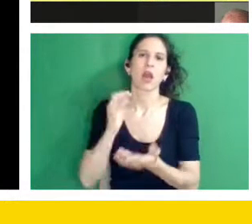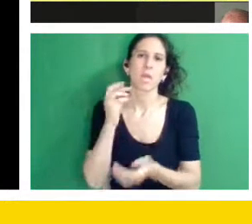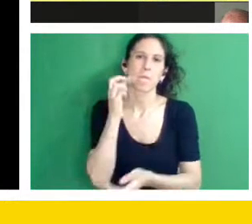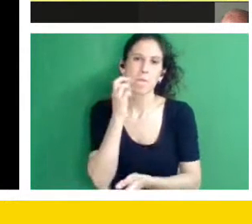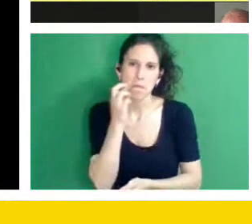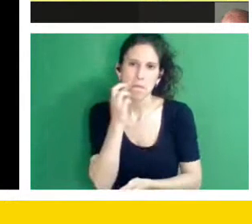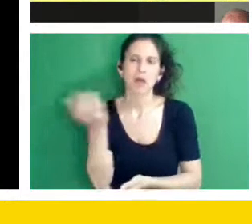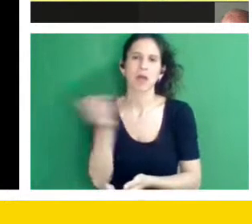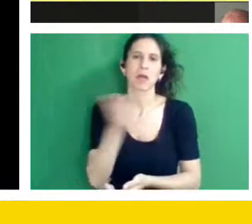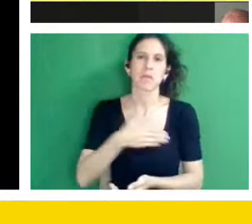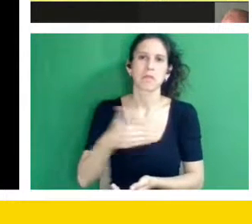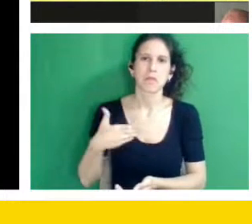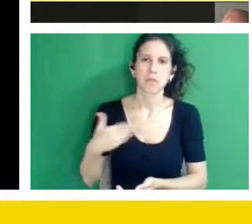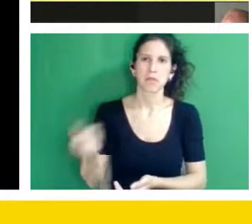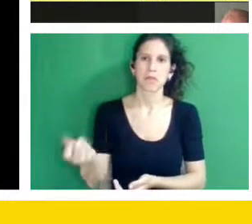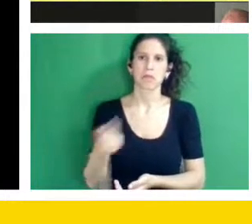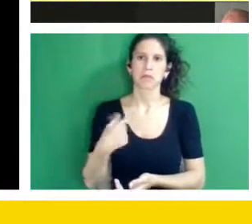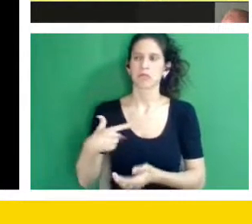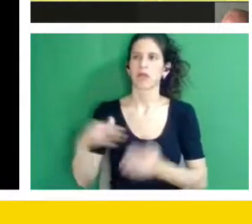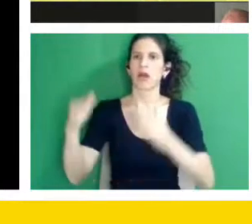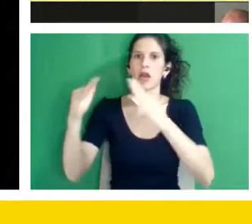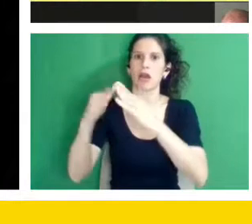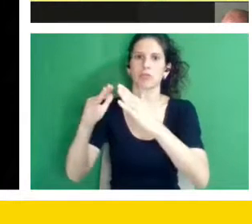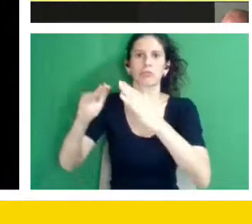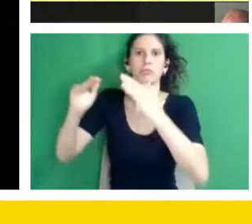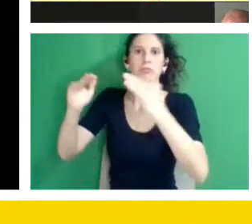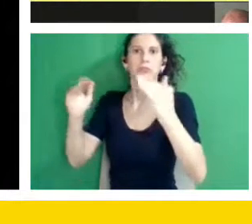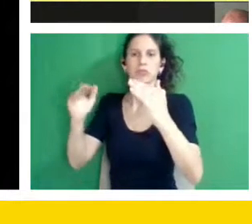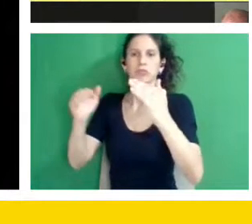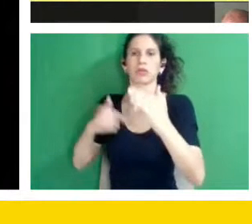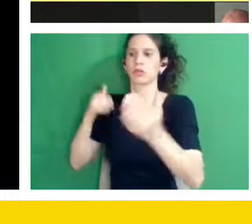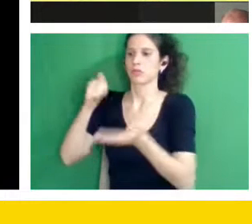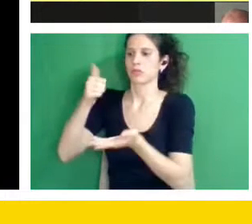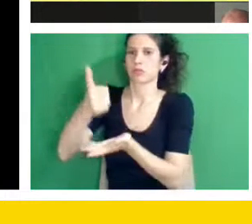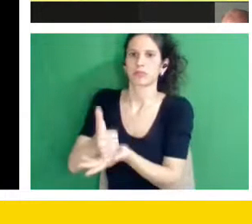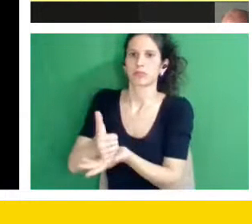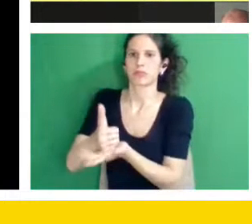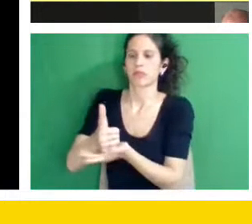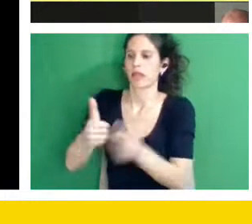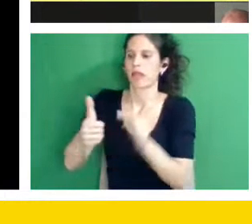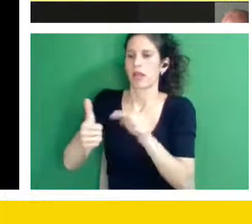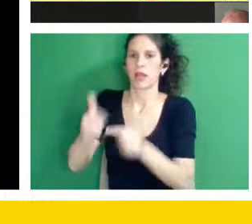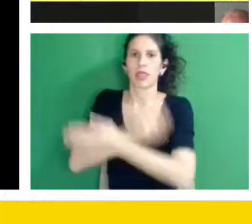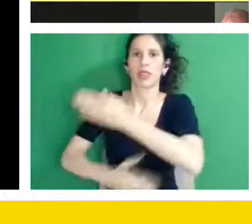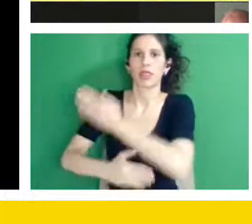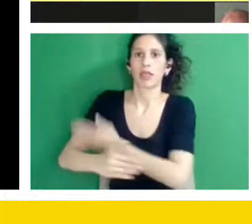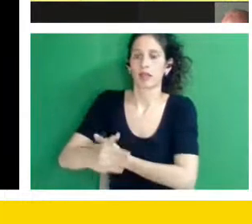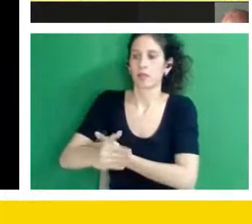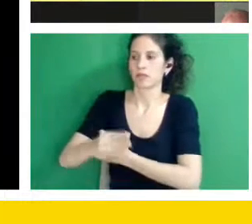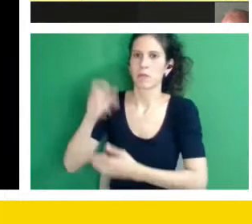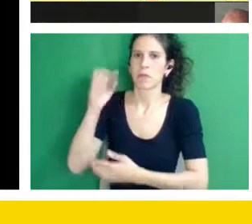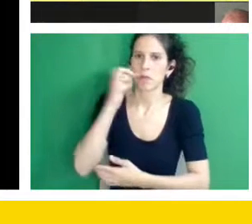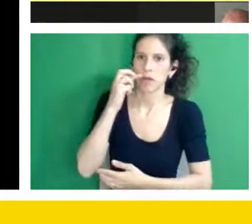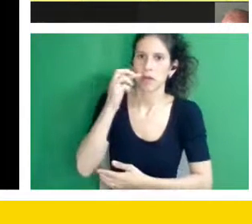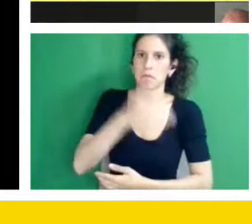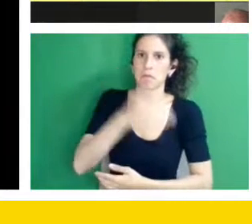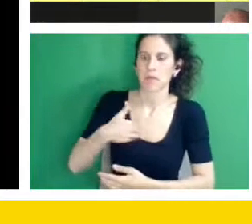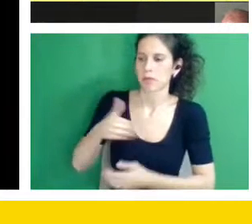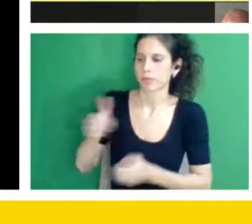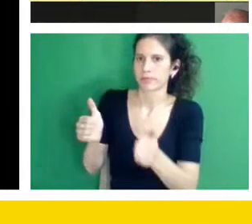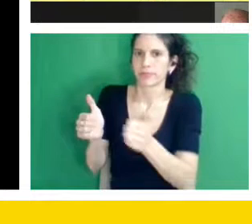hogar un hogar de condición de pobreza, aunque la persona con discapacidad que viva allí gracias a la